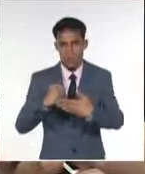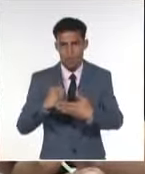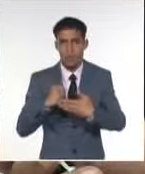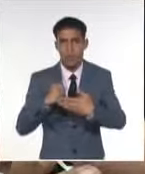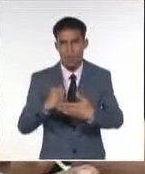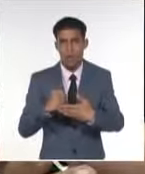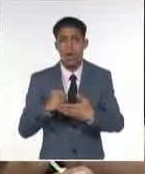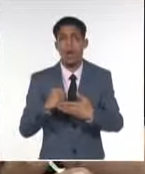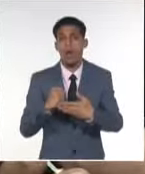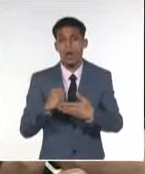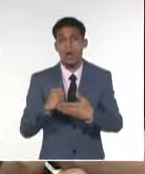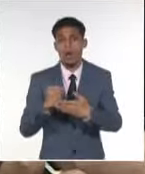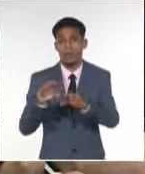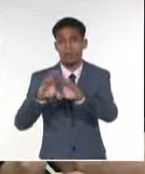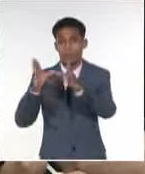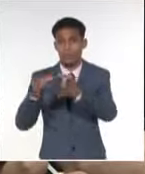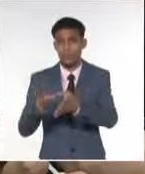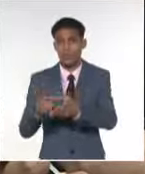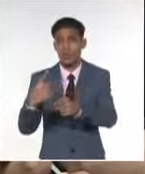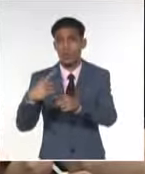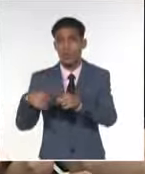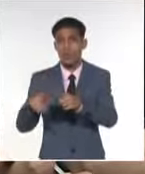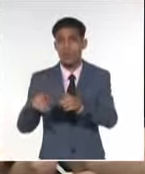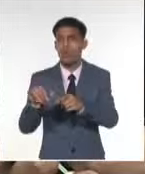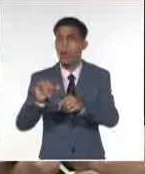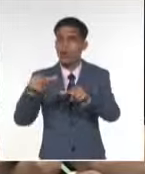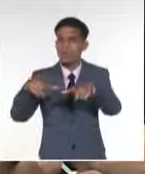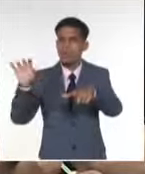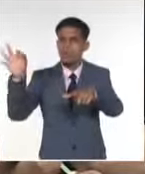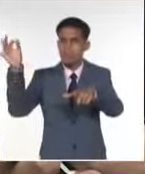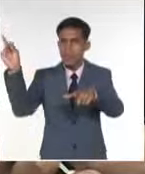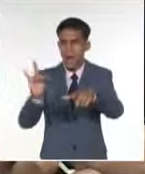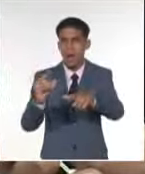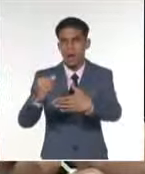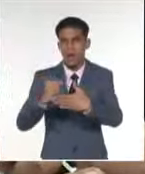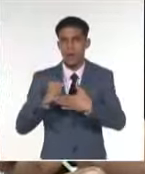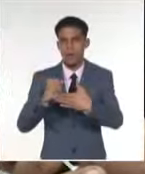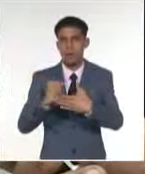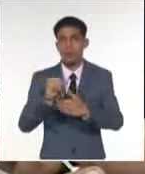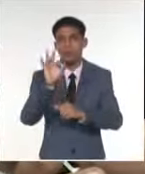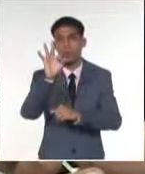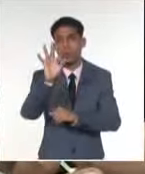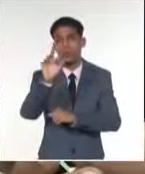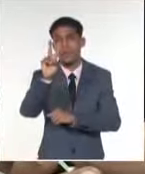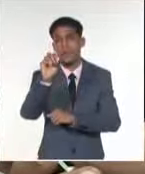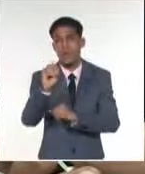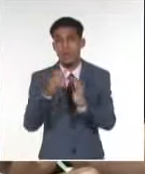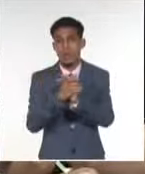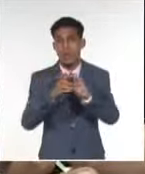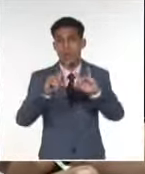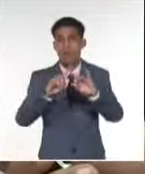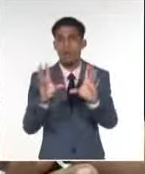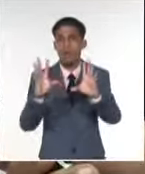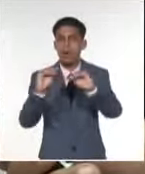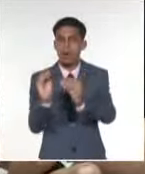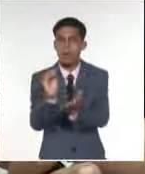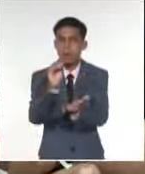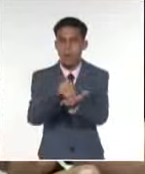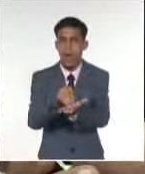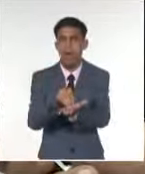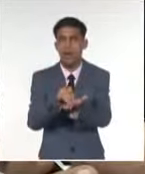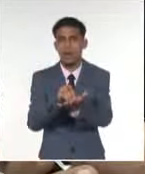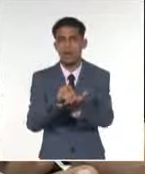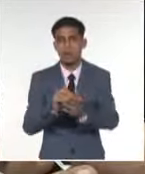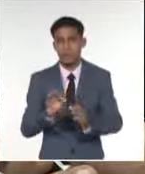la incorporación de la generación solar fotovoltaica y 820 megawatts para la máxima demanda del sistema, que bueno, por supuesto, por la